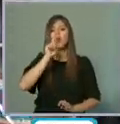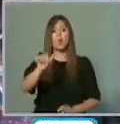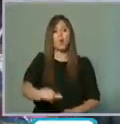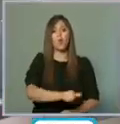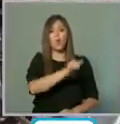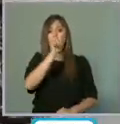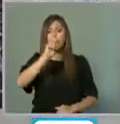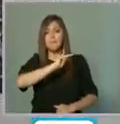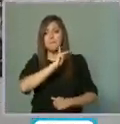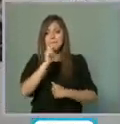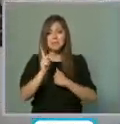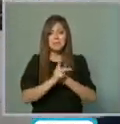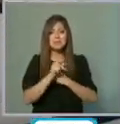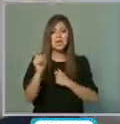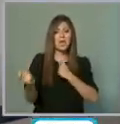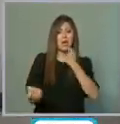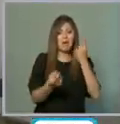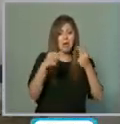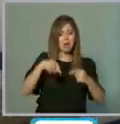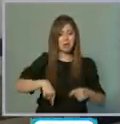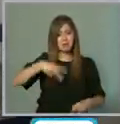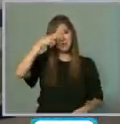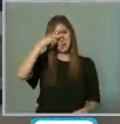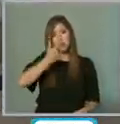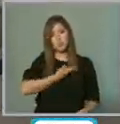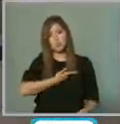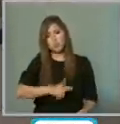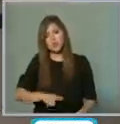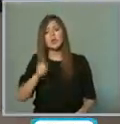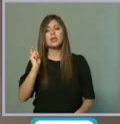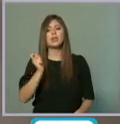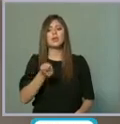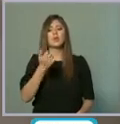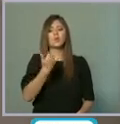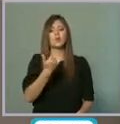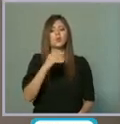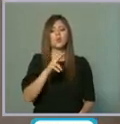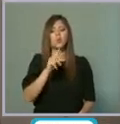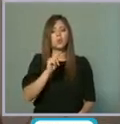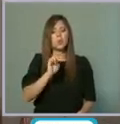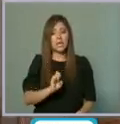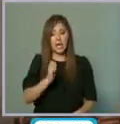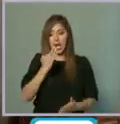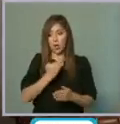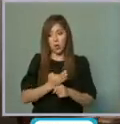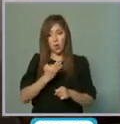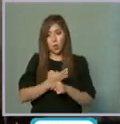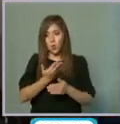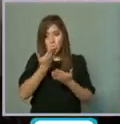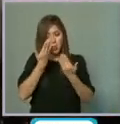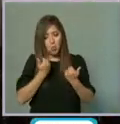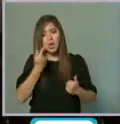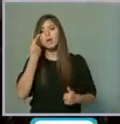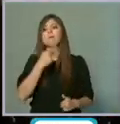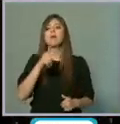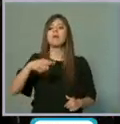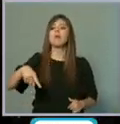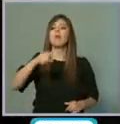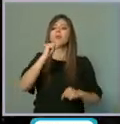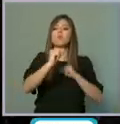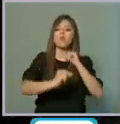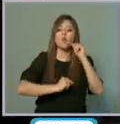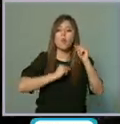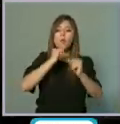las mexicanas a veces no les gustan. Es de yute. Ahorita por el momento no tengo, pero son muy apreciadas, incluso se están volviendo